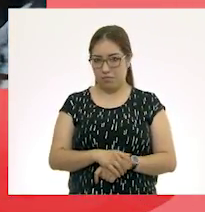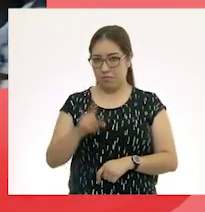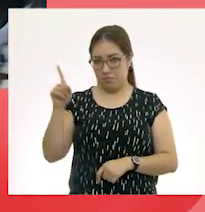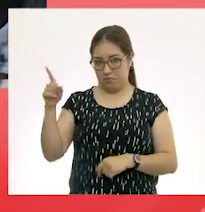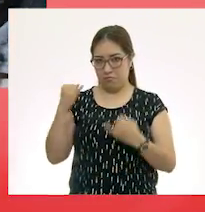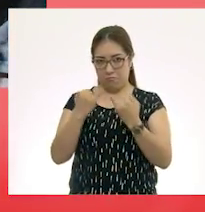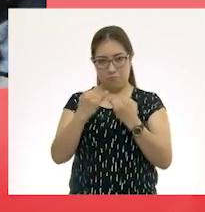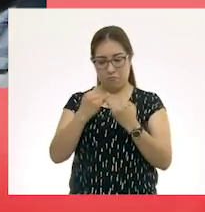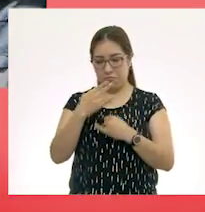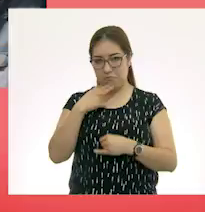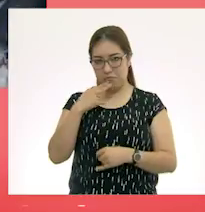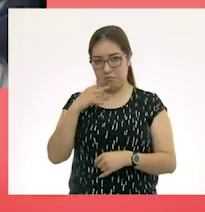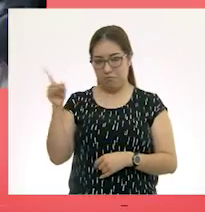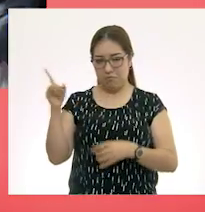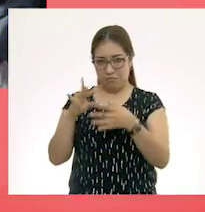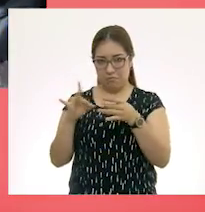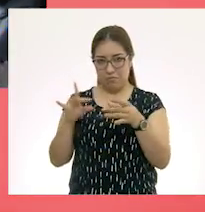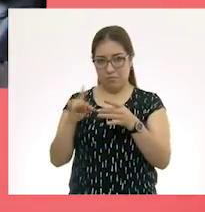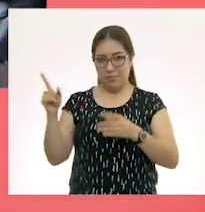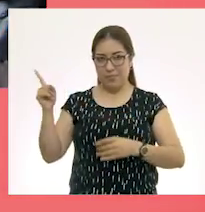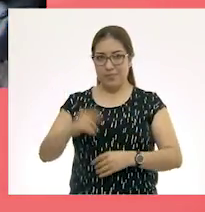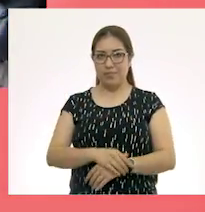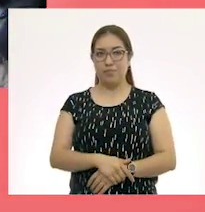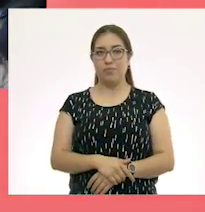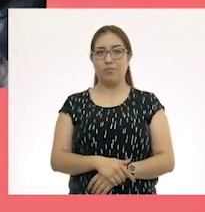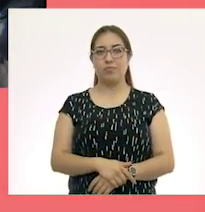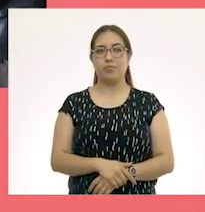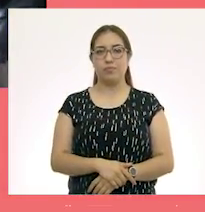aquí, mire.